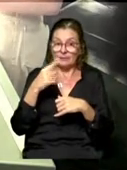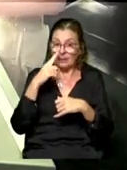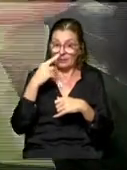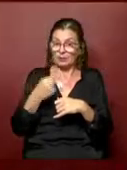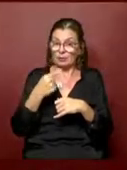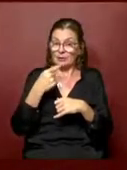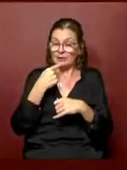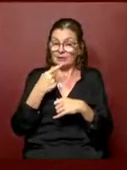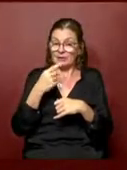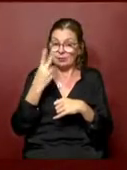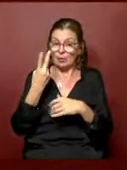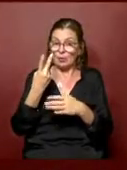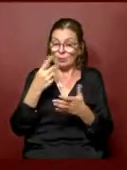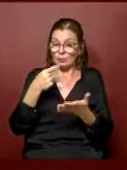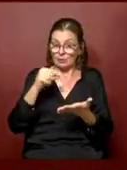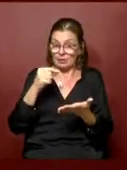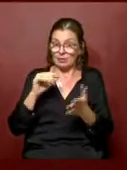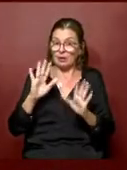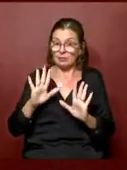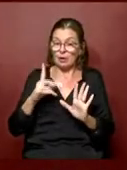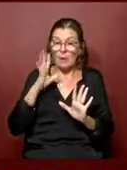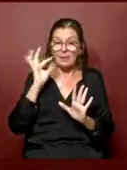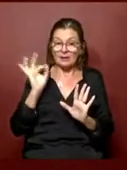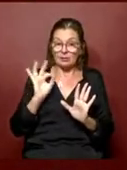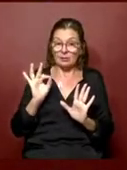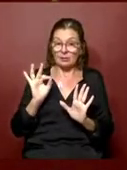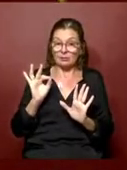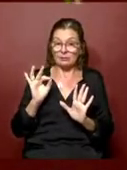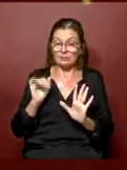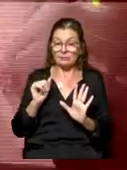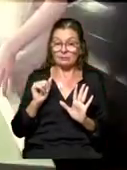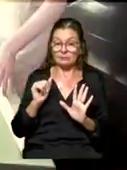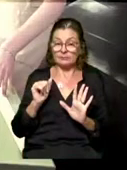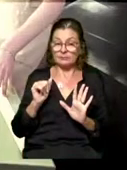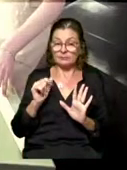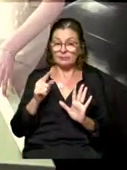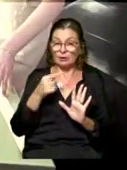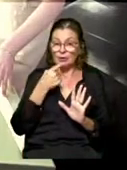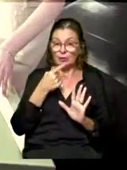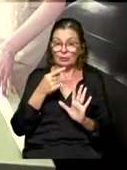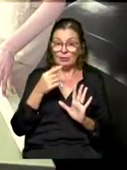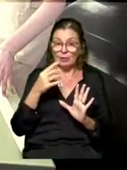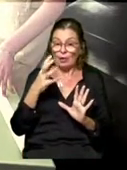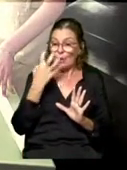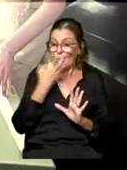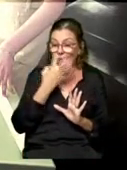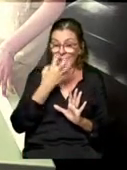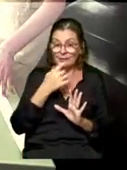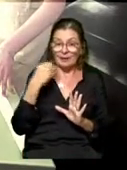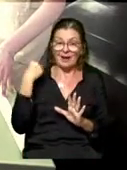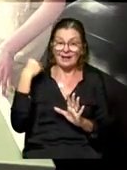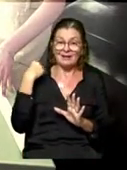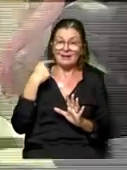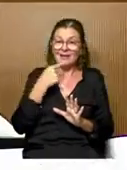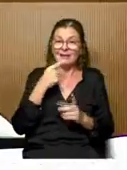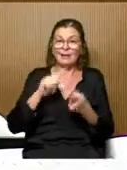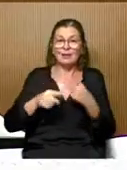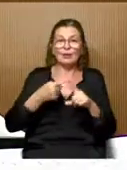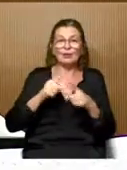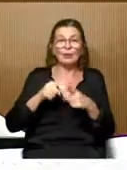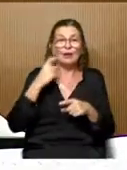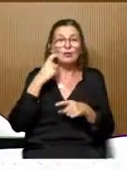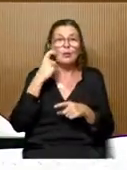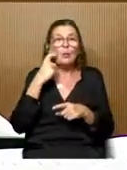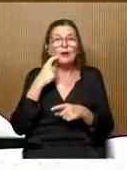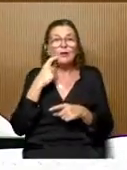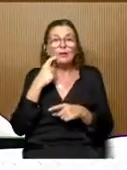hay una segunda parte con más datos, pero tira el que quieras, tira el que quieras. No, digo que es gravísimo porque estoy cansada de discutir las cifras.